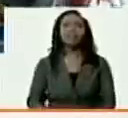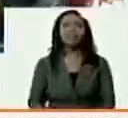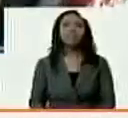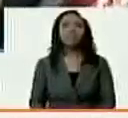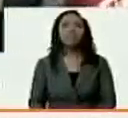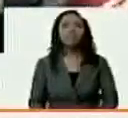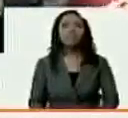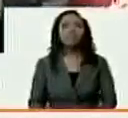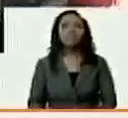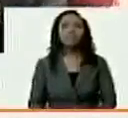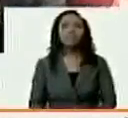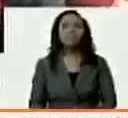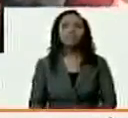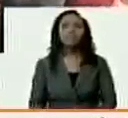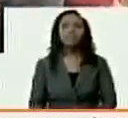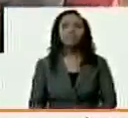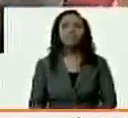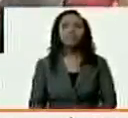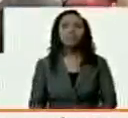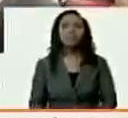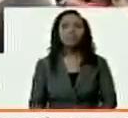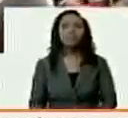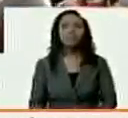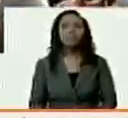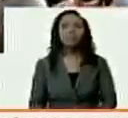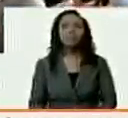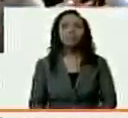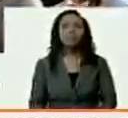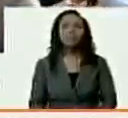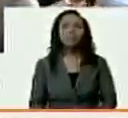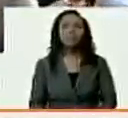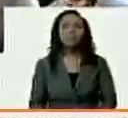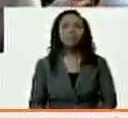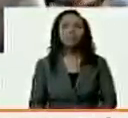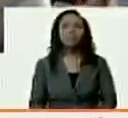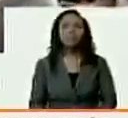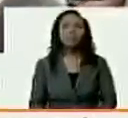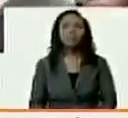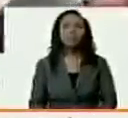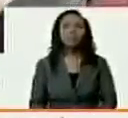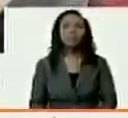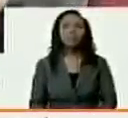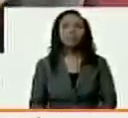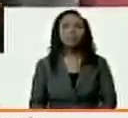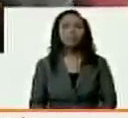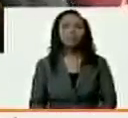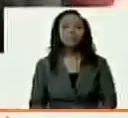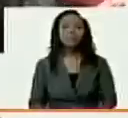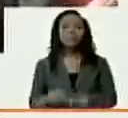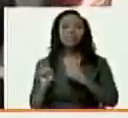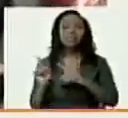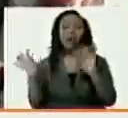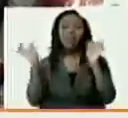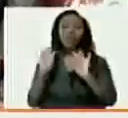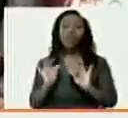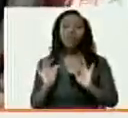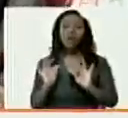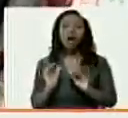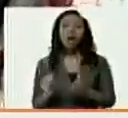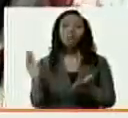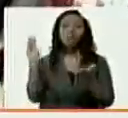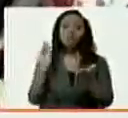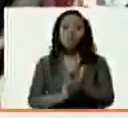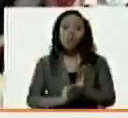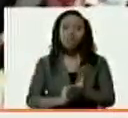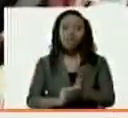De esta manera queda formalmente instalado